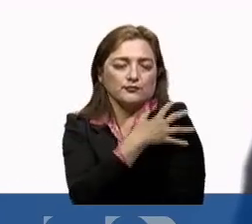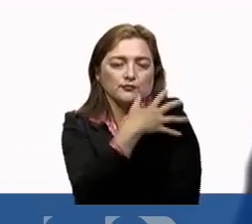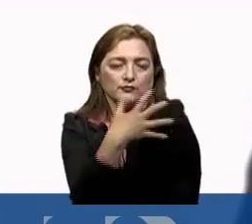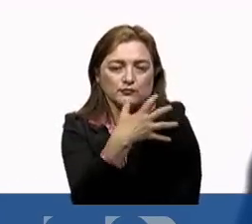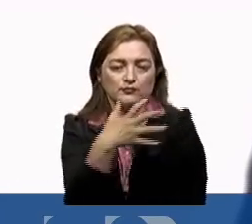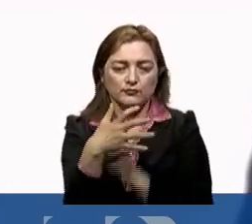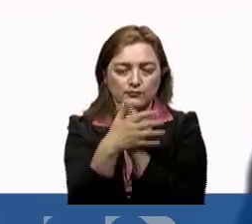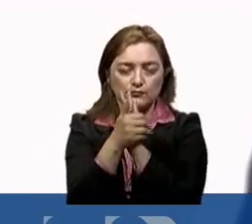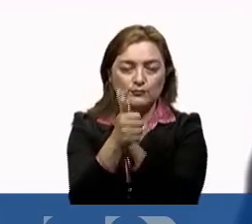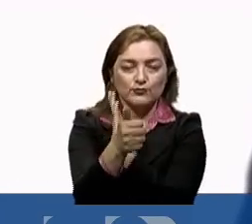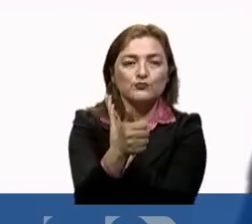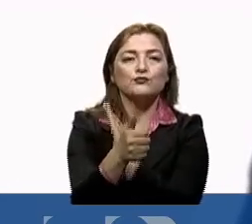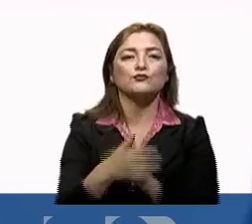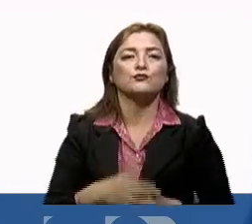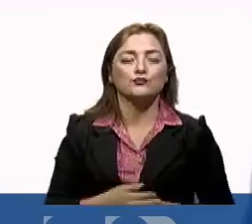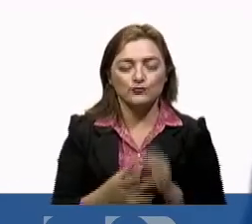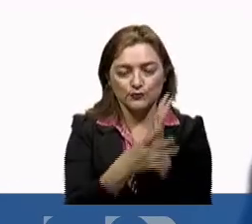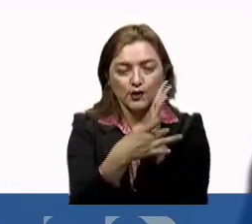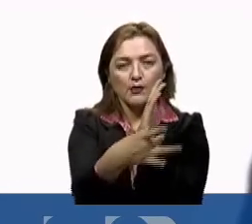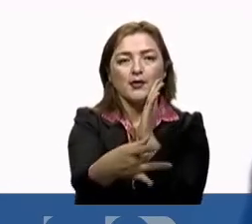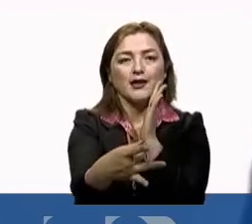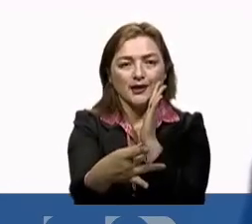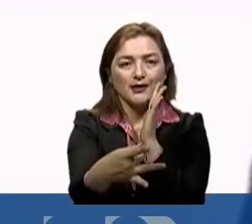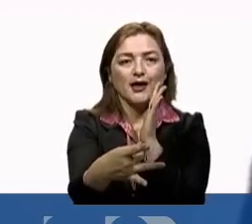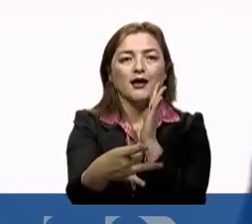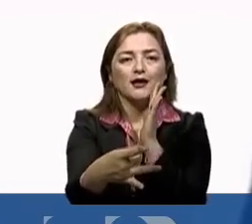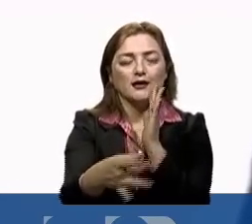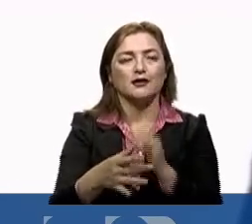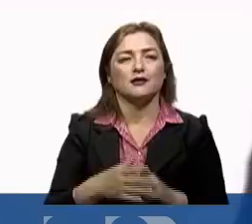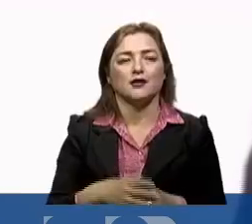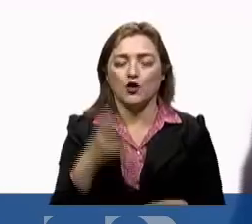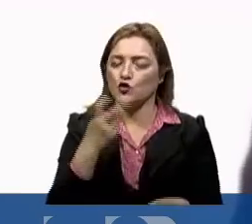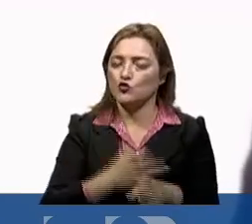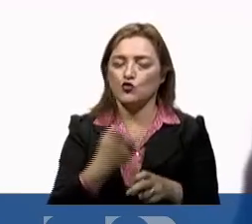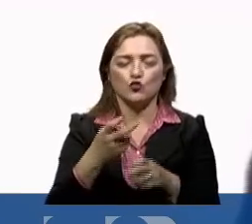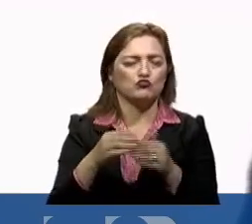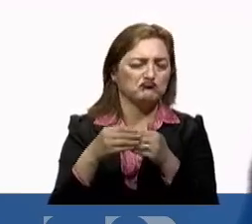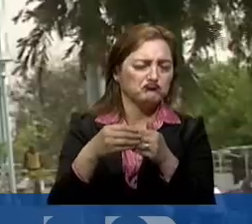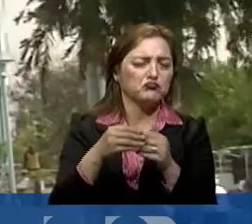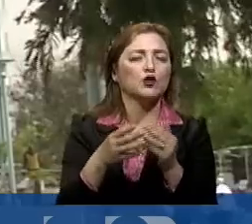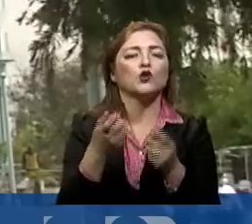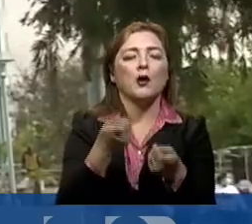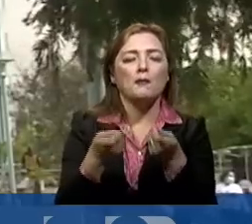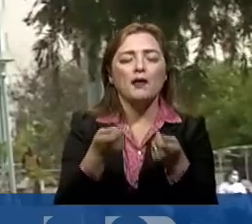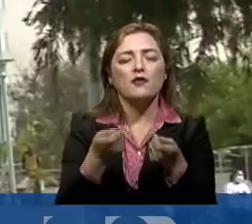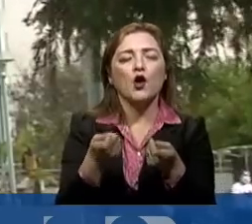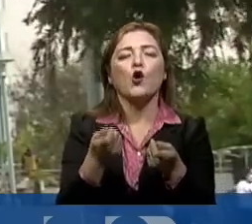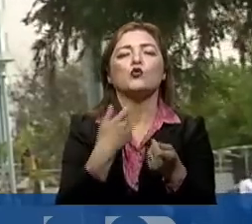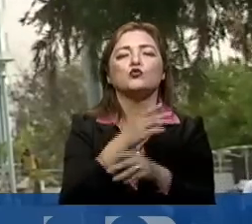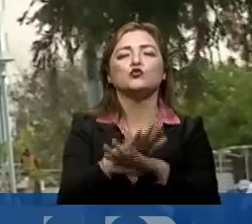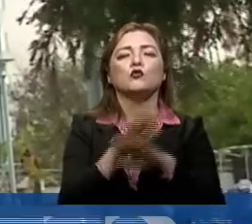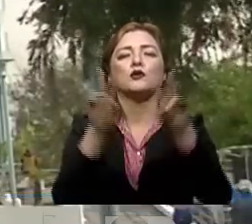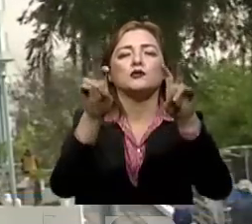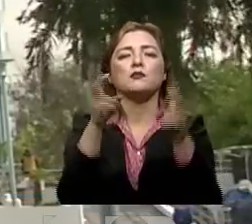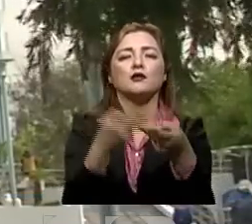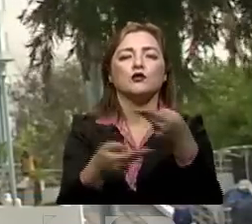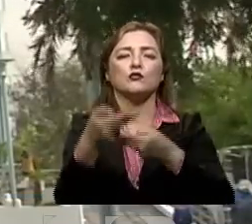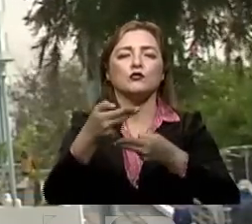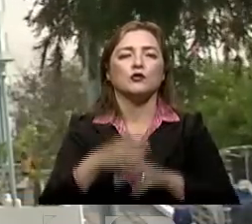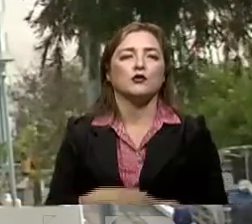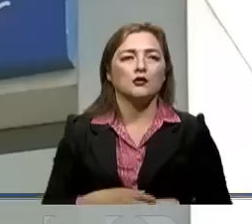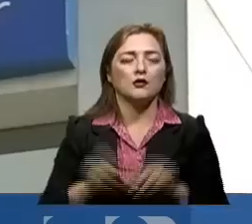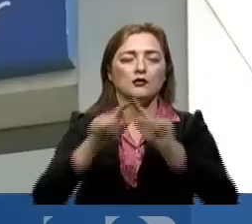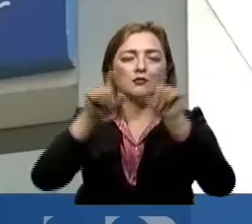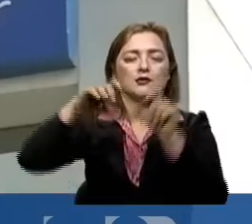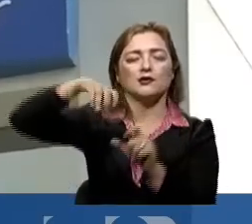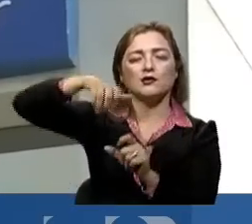de capacidades. Tanto habilidades blandas, así como habilidades duras para el mejor manejo de su negocio. La empresa de agua potable ha